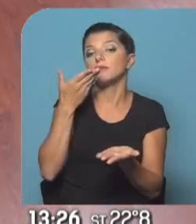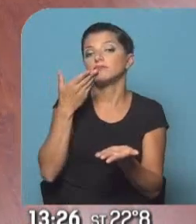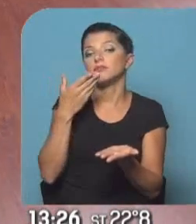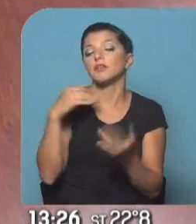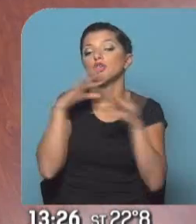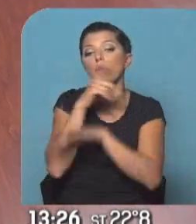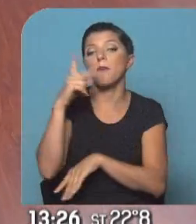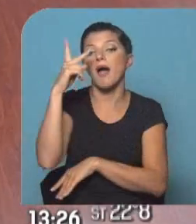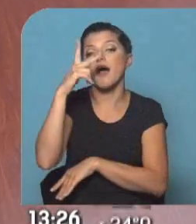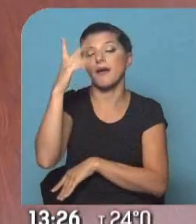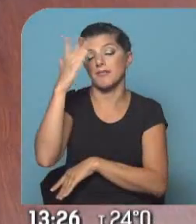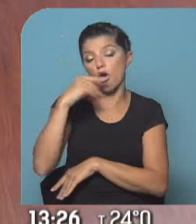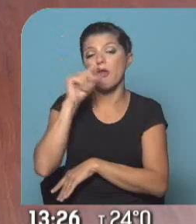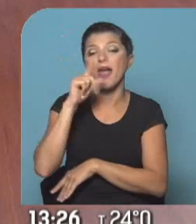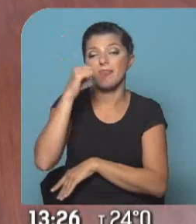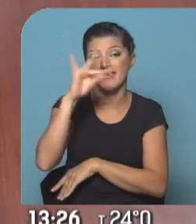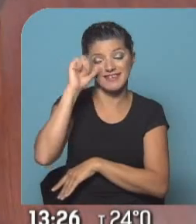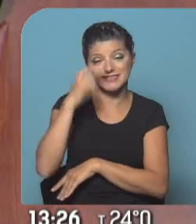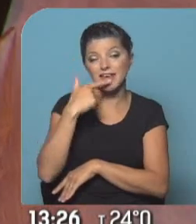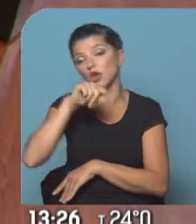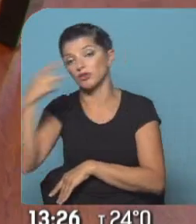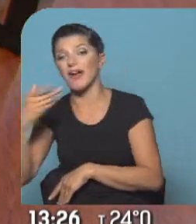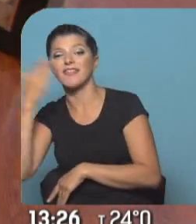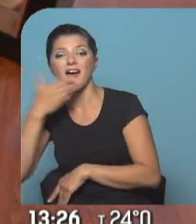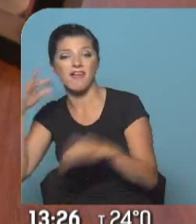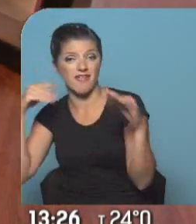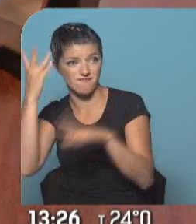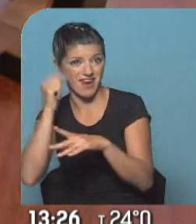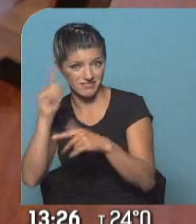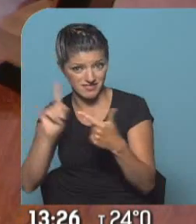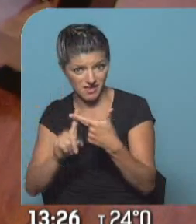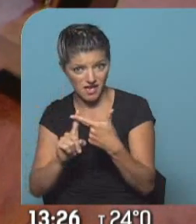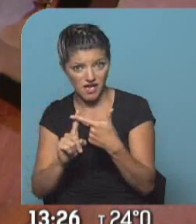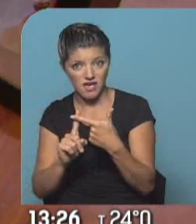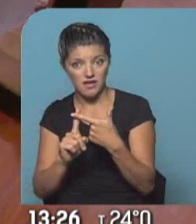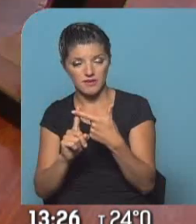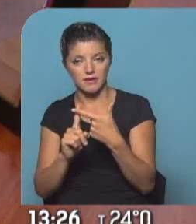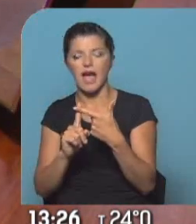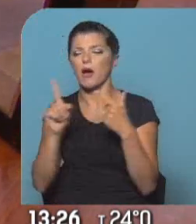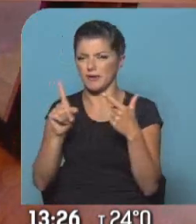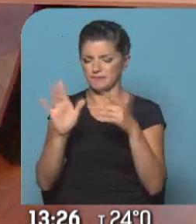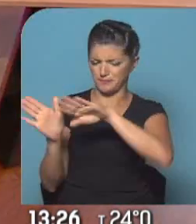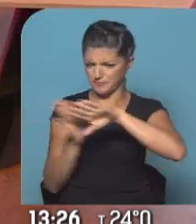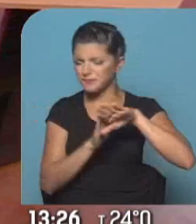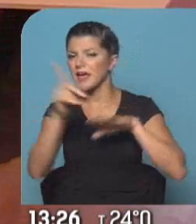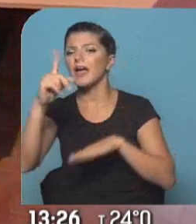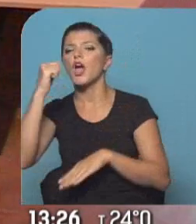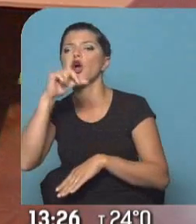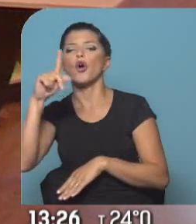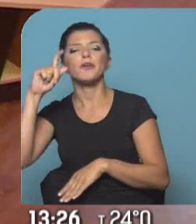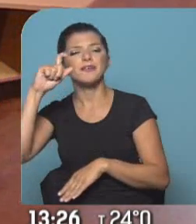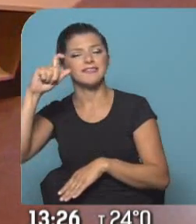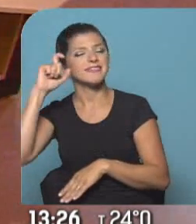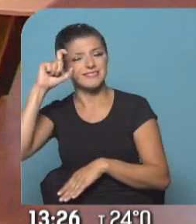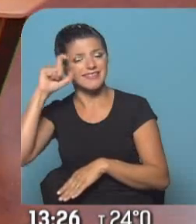francesa, con una capital de habla francesa, digamos, ¿no? ¿Qué tiene que ver eso con el independentismo, el separatismo córcego, que